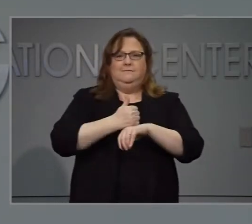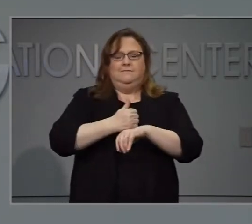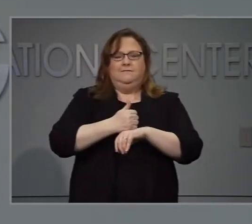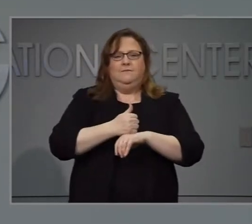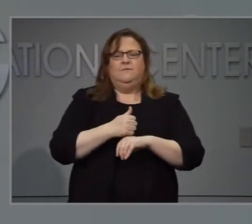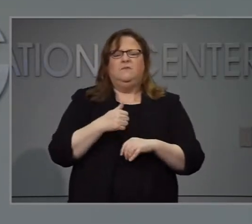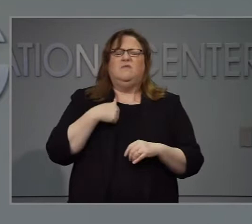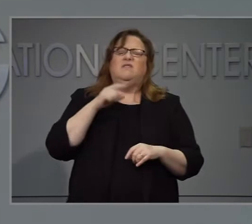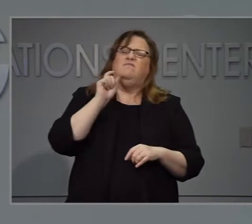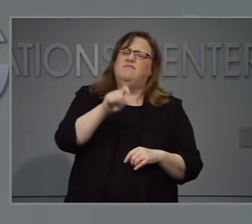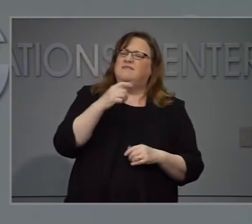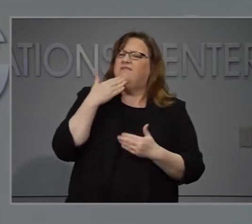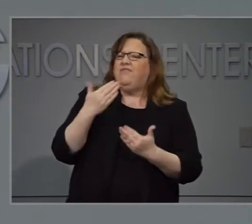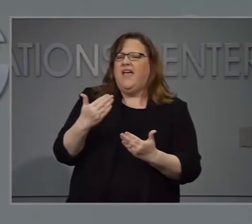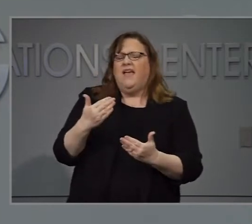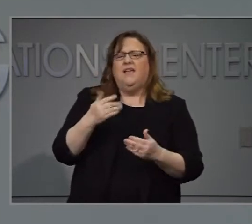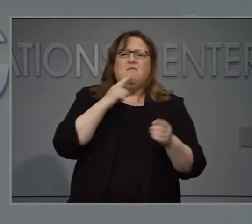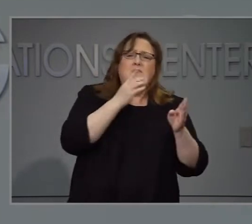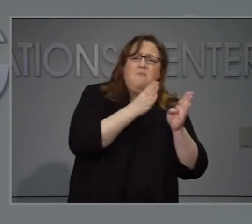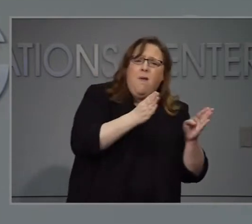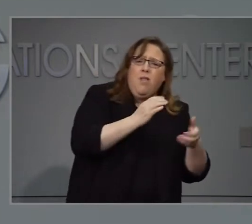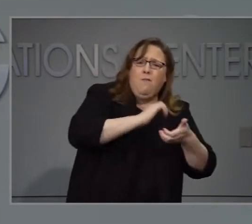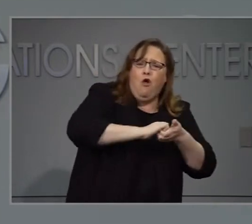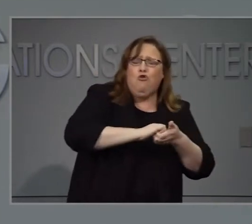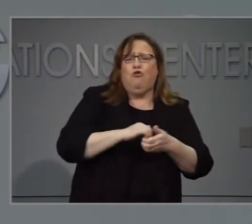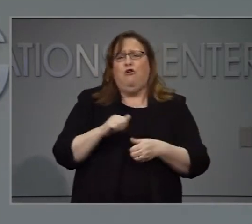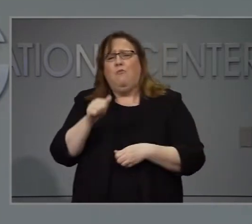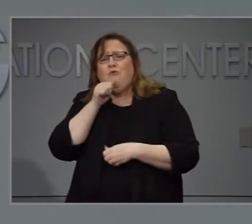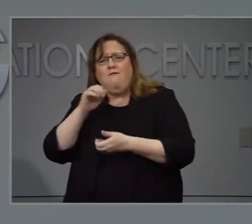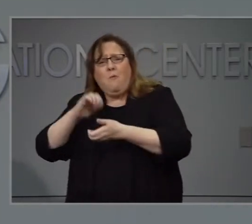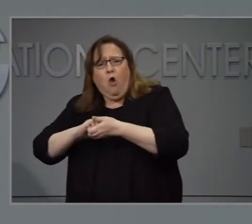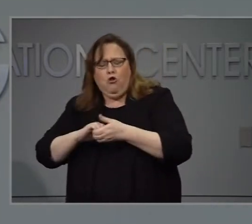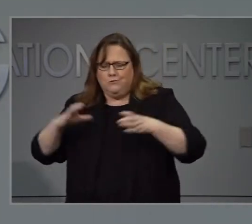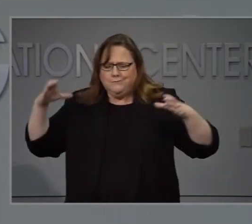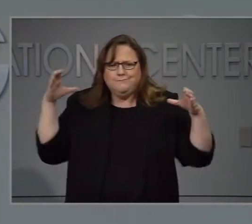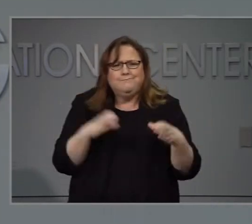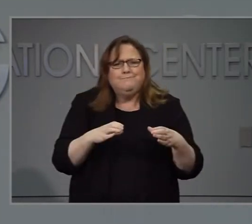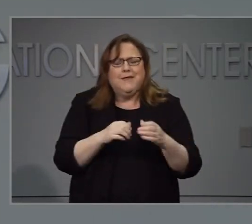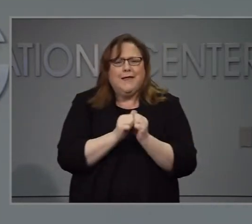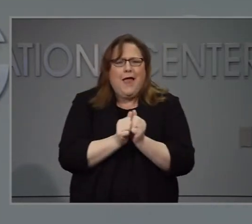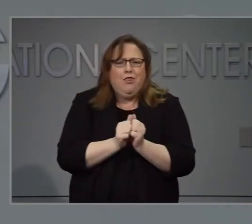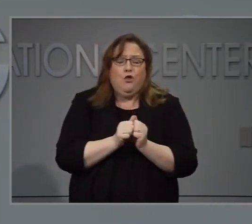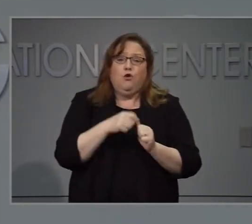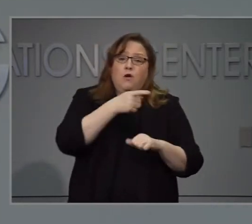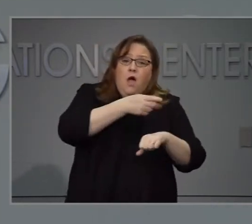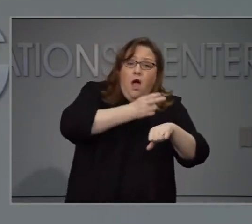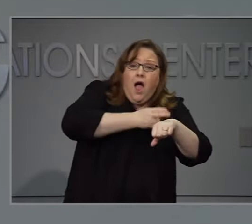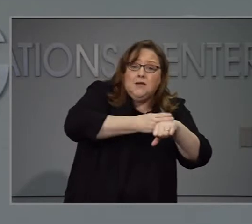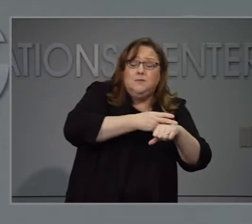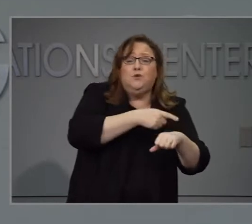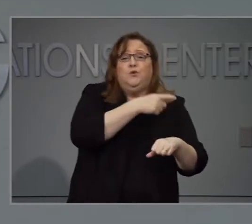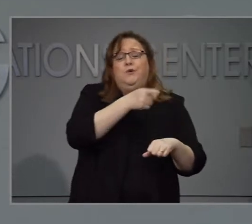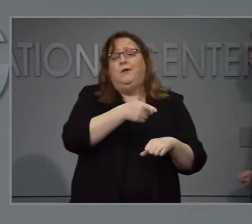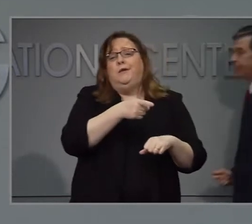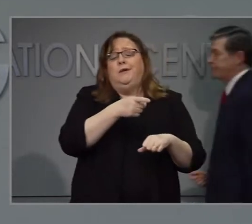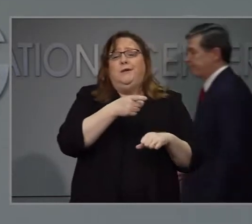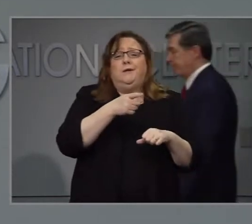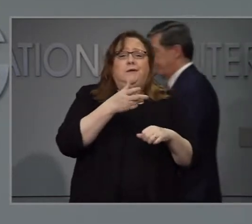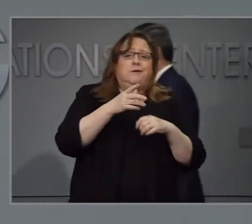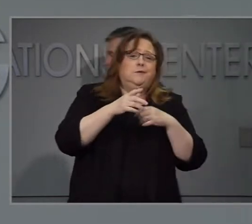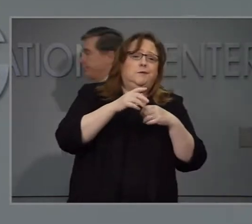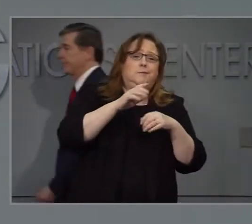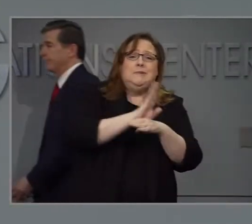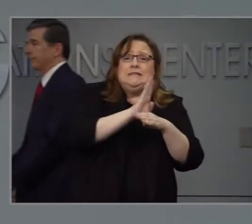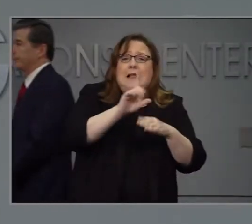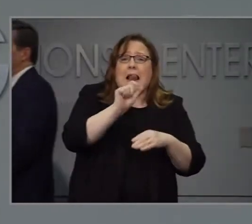quisiera yo agradecer a nuestros aliados públicos y privados por reunirse tenemos personas de hospitales de laboratorios comerciales así como